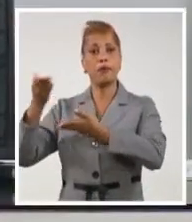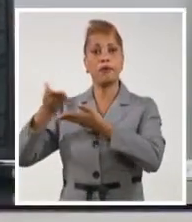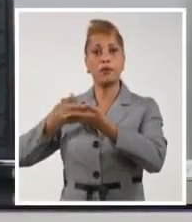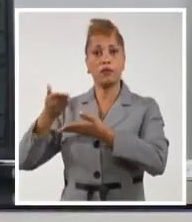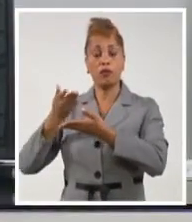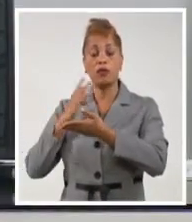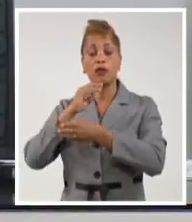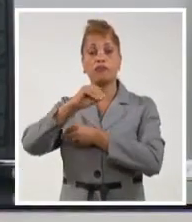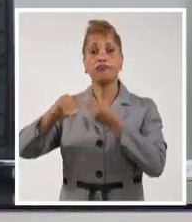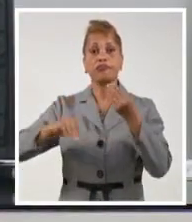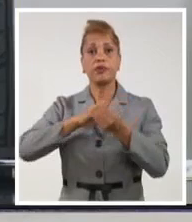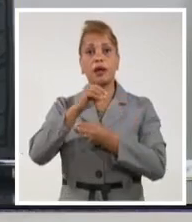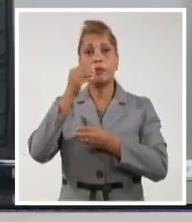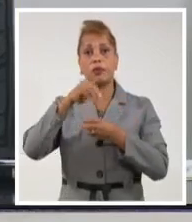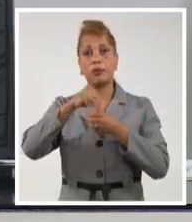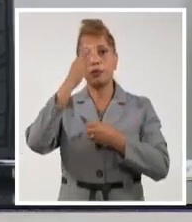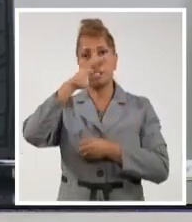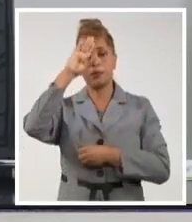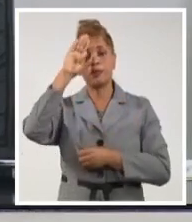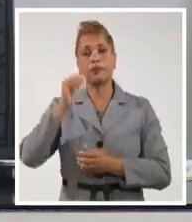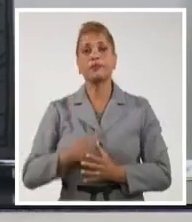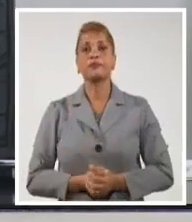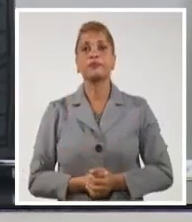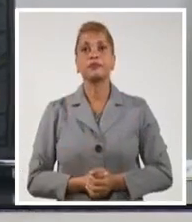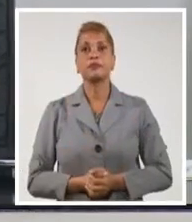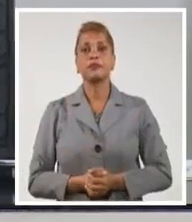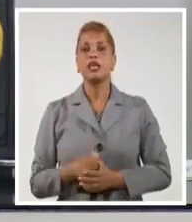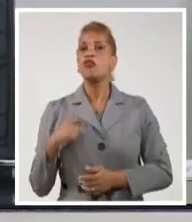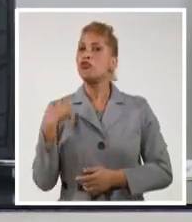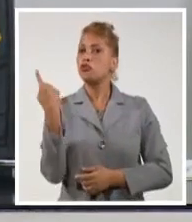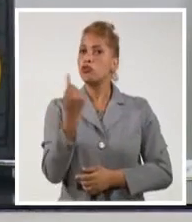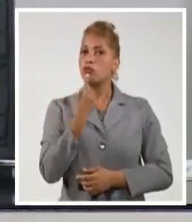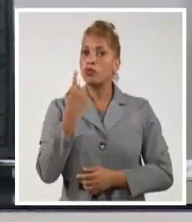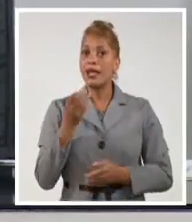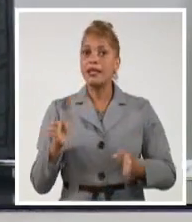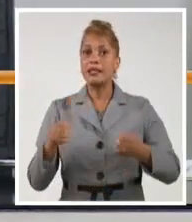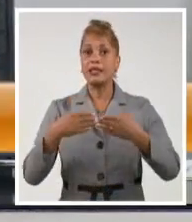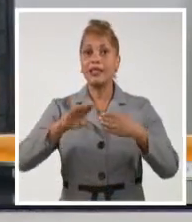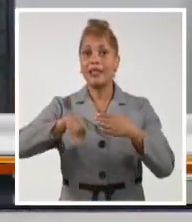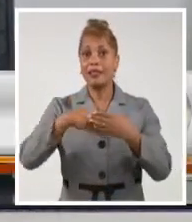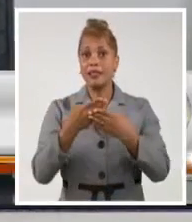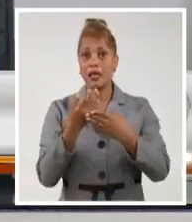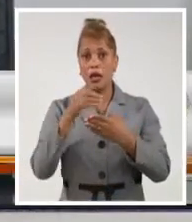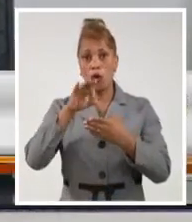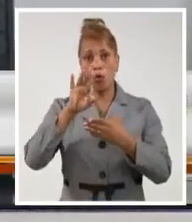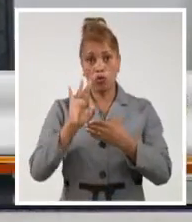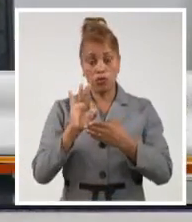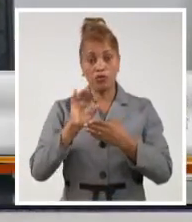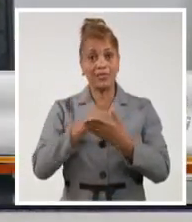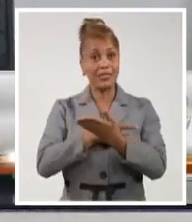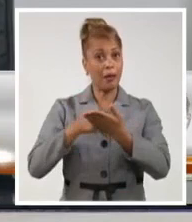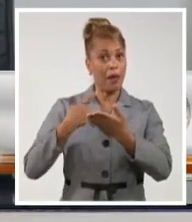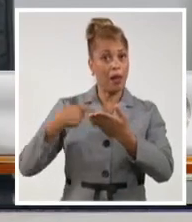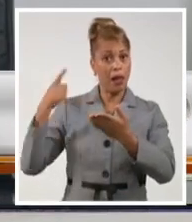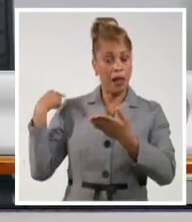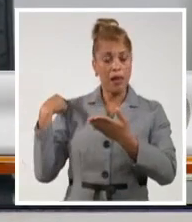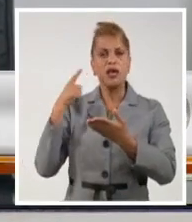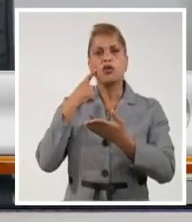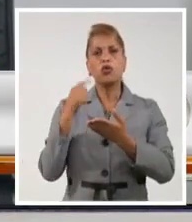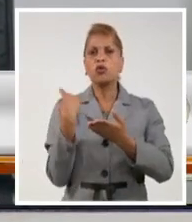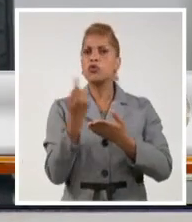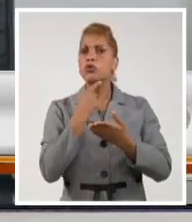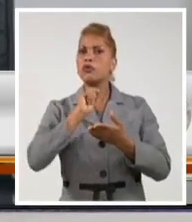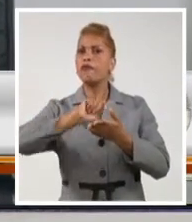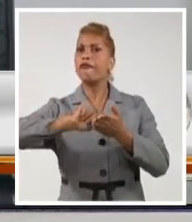de importaciones en el país. Nosotros, al cierre del día 8, o sea, la semana pasada, tenemos firmado